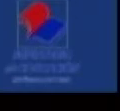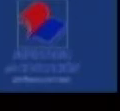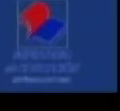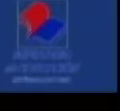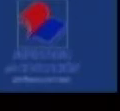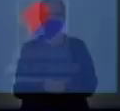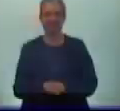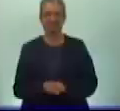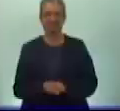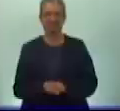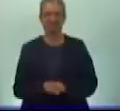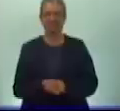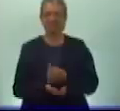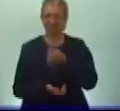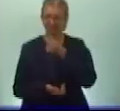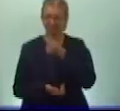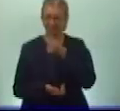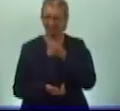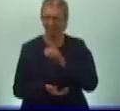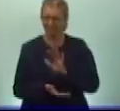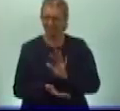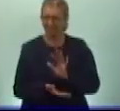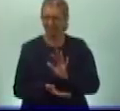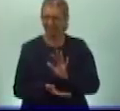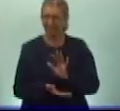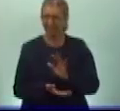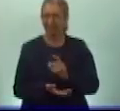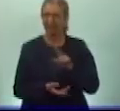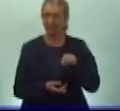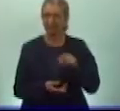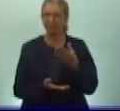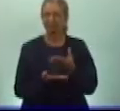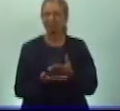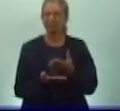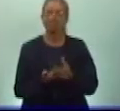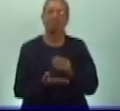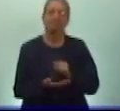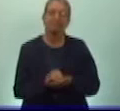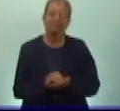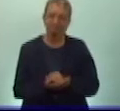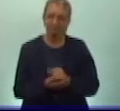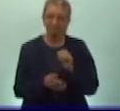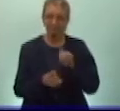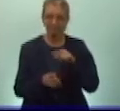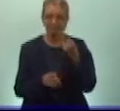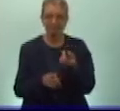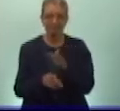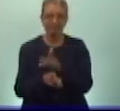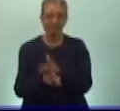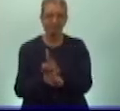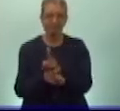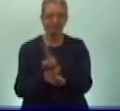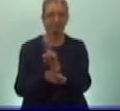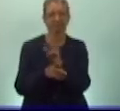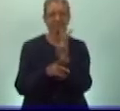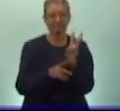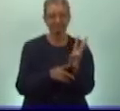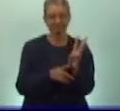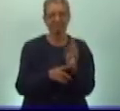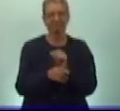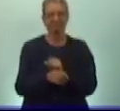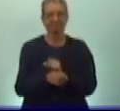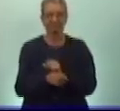¿Les resultó fácil realizar el ejercicio? Vamos a comprobarlo. El sucesor de 2, muy bien,